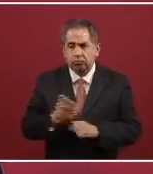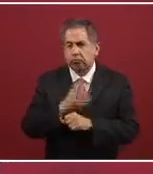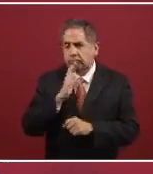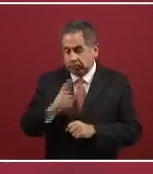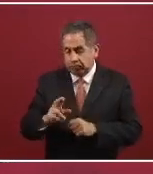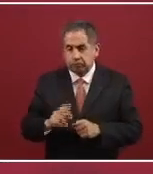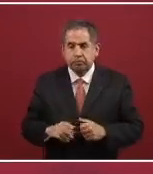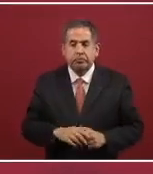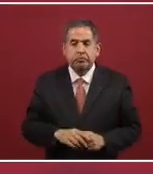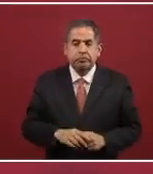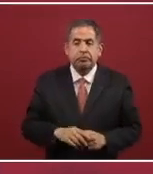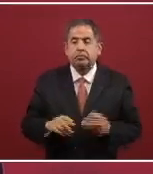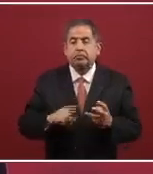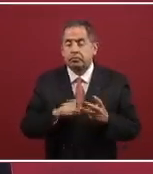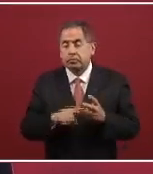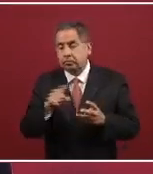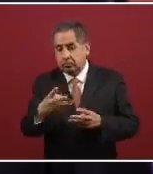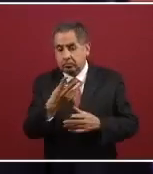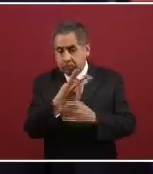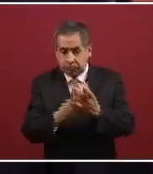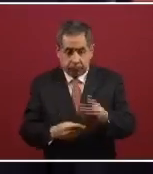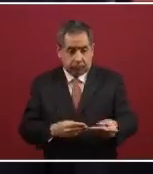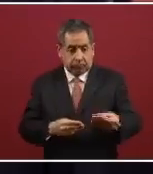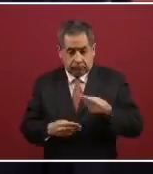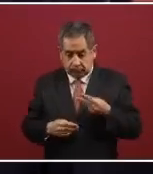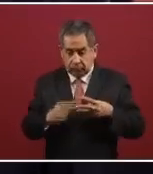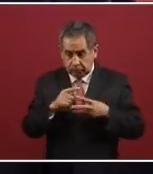resultado. Y estas tres,